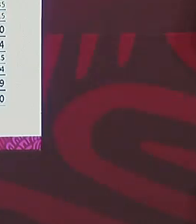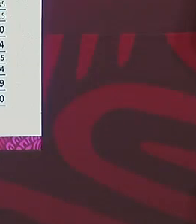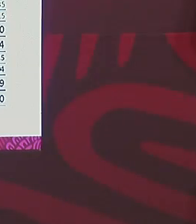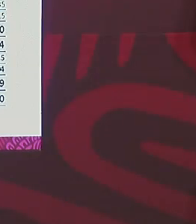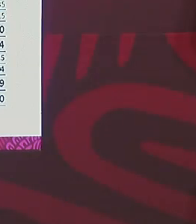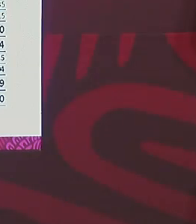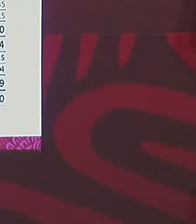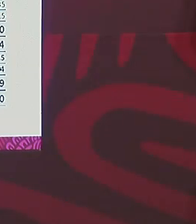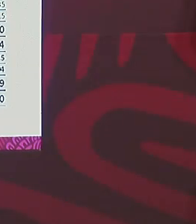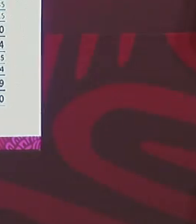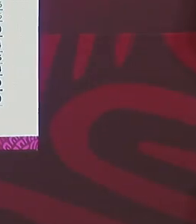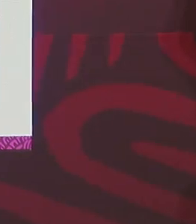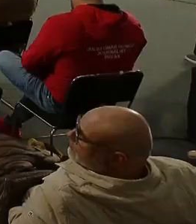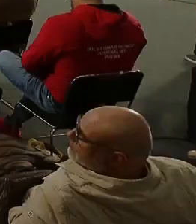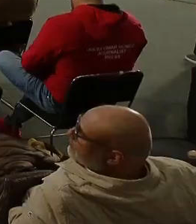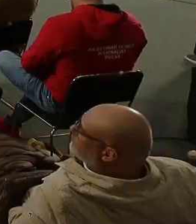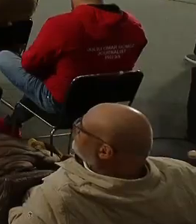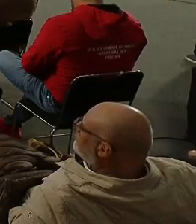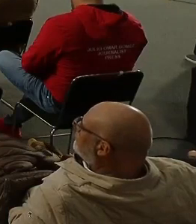Entonces,